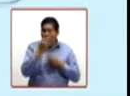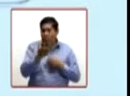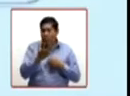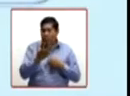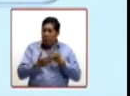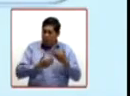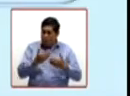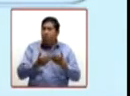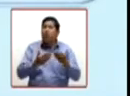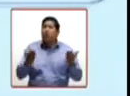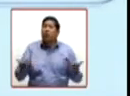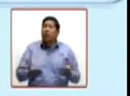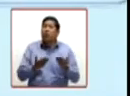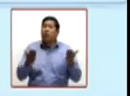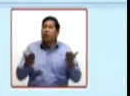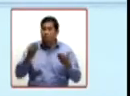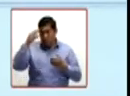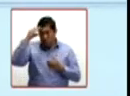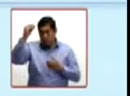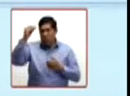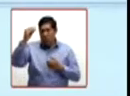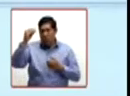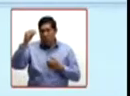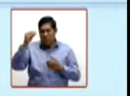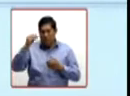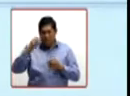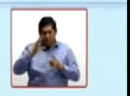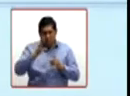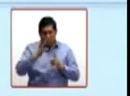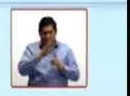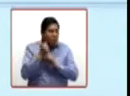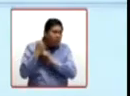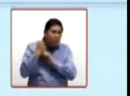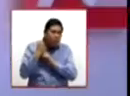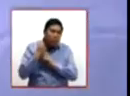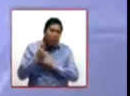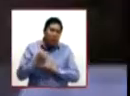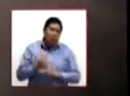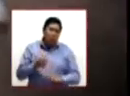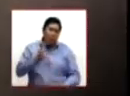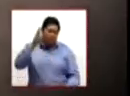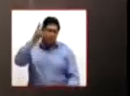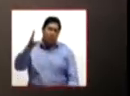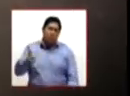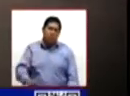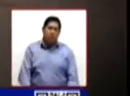recorrido donde el negro cometía estos vejámenes.